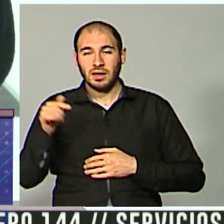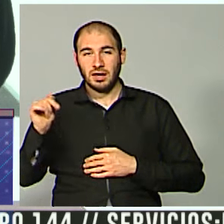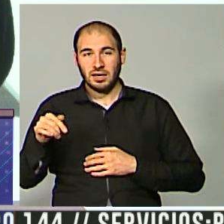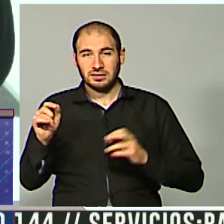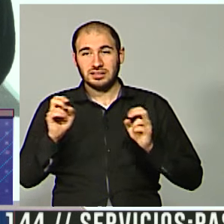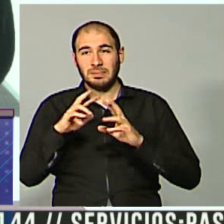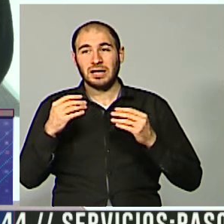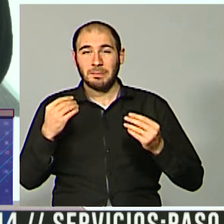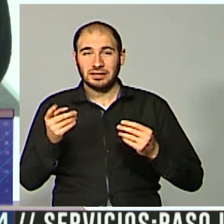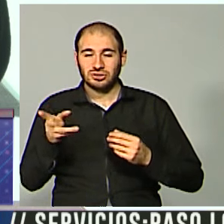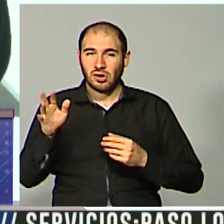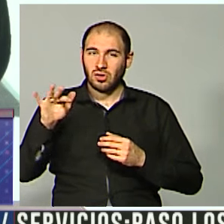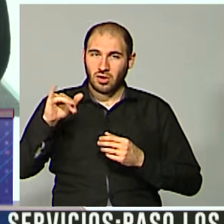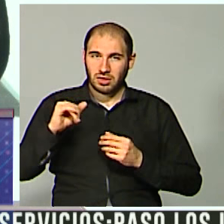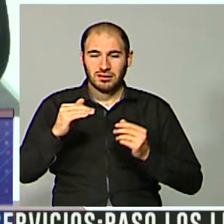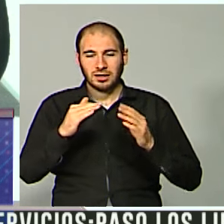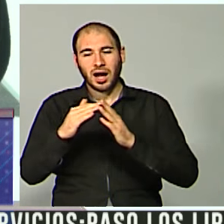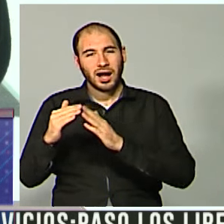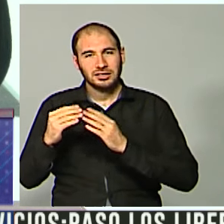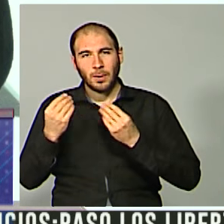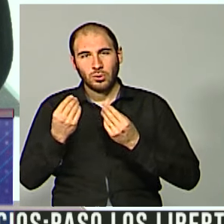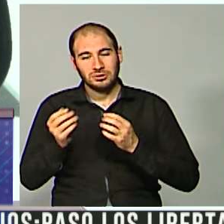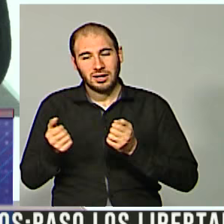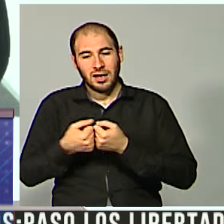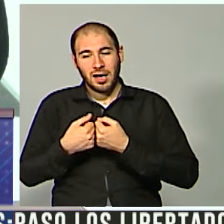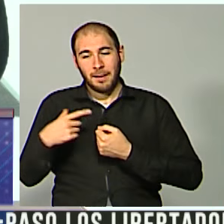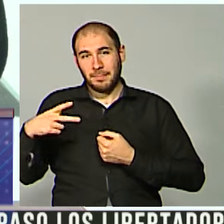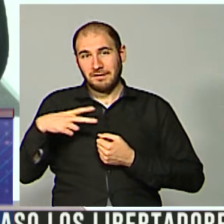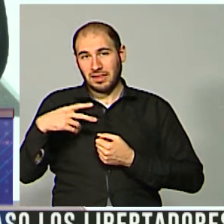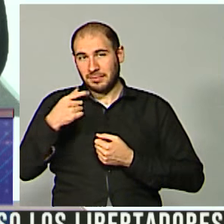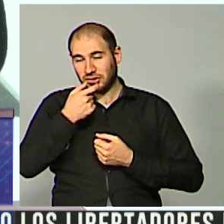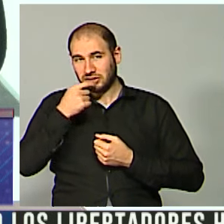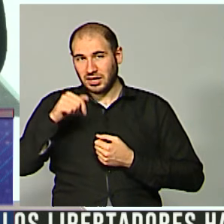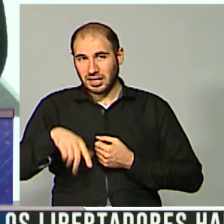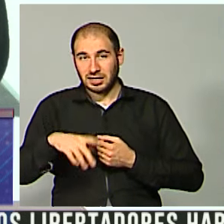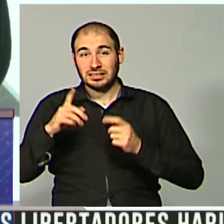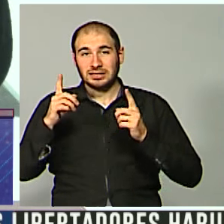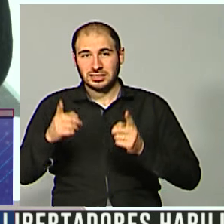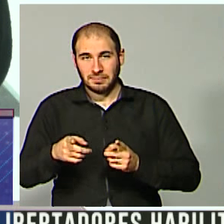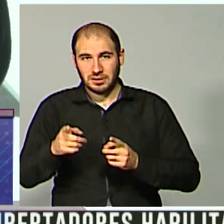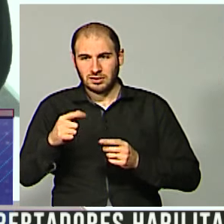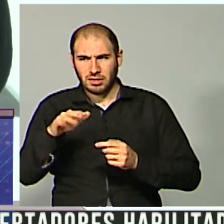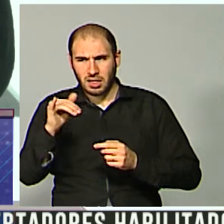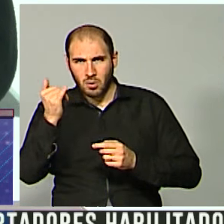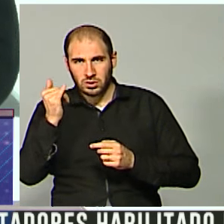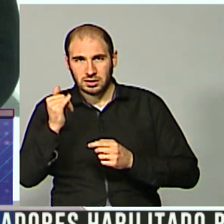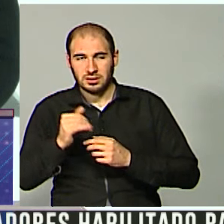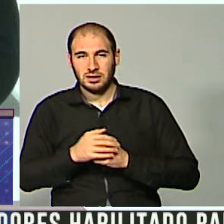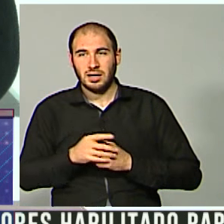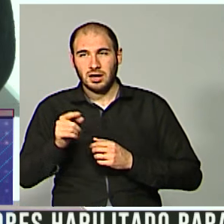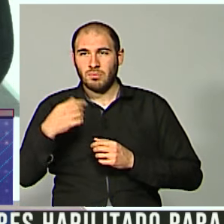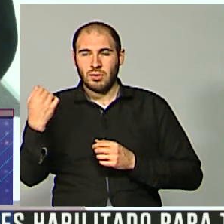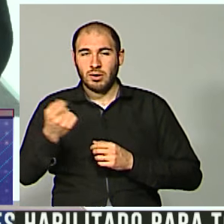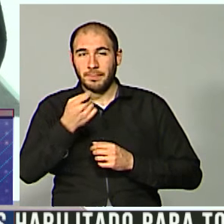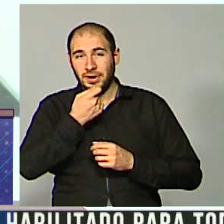las cosas que pasan todos los días en muchas casas, puertas adentro de Mendoza, y de casos que nos enteramos, y hay de ellos emblemáticos,